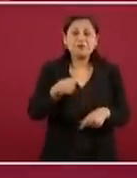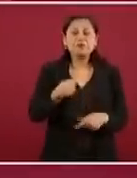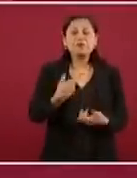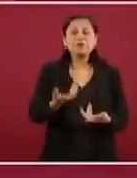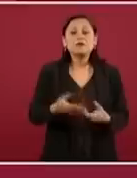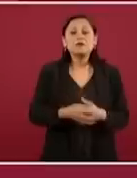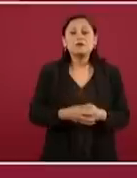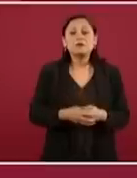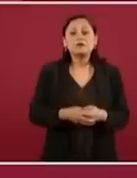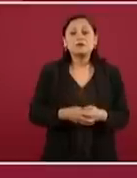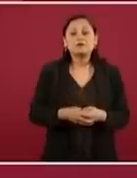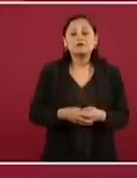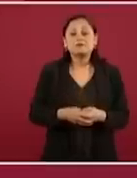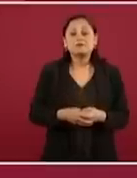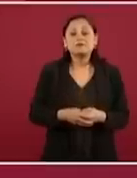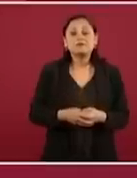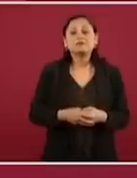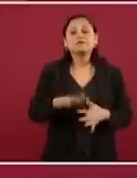casos